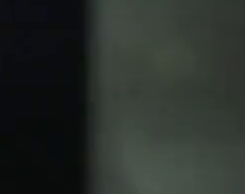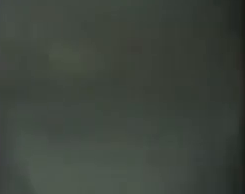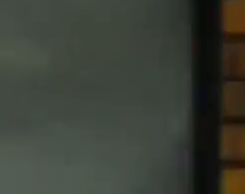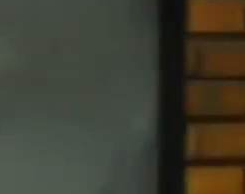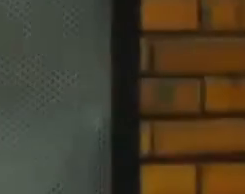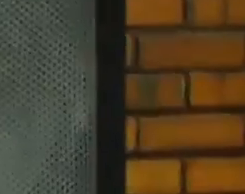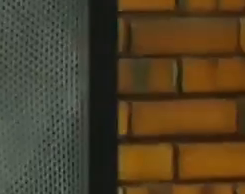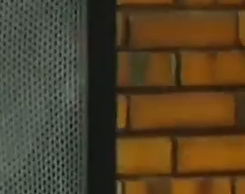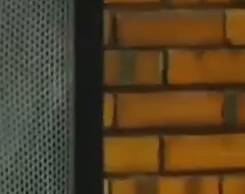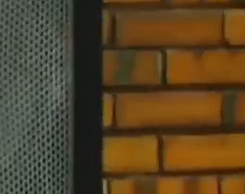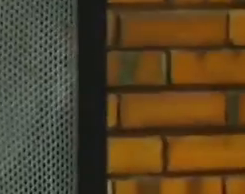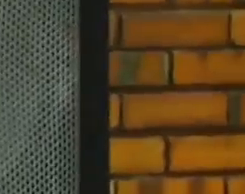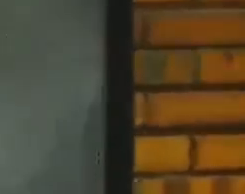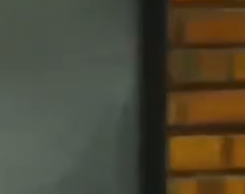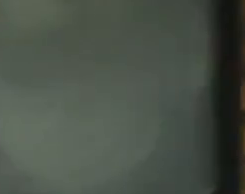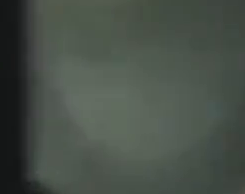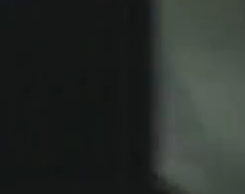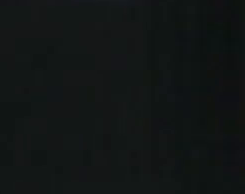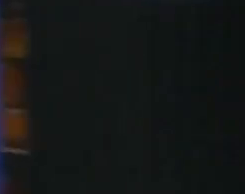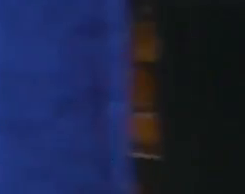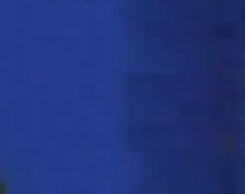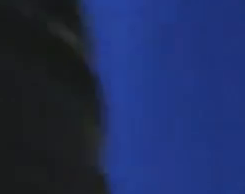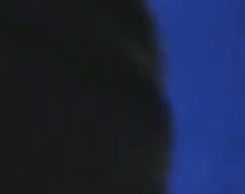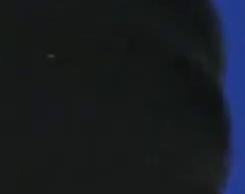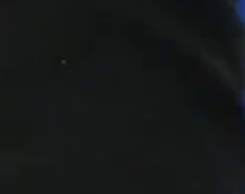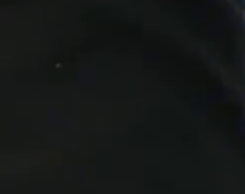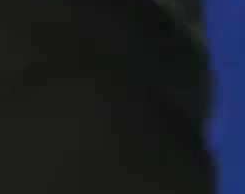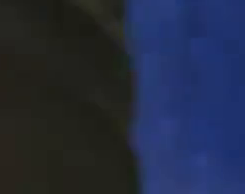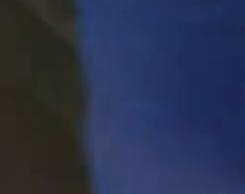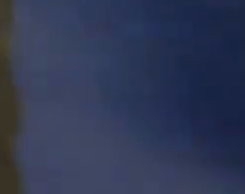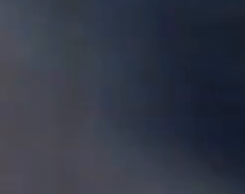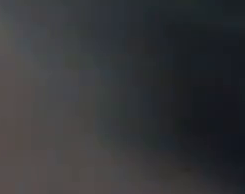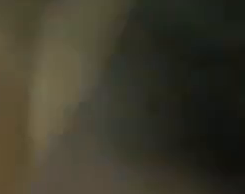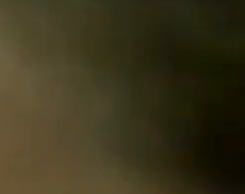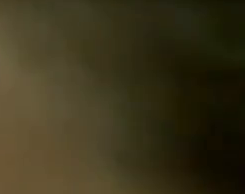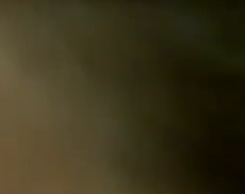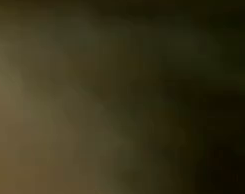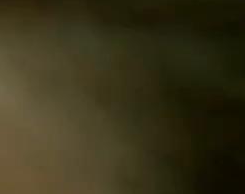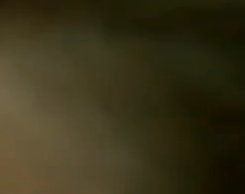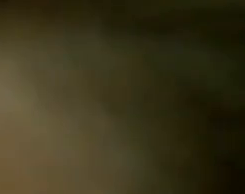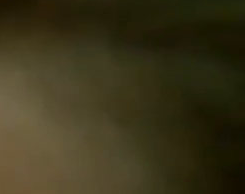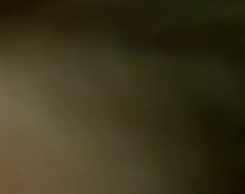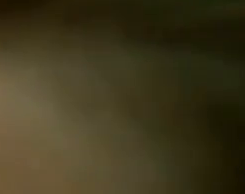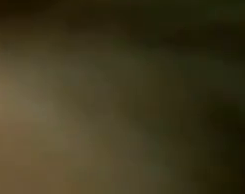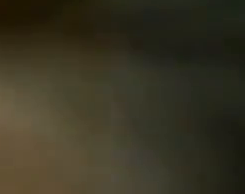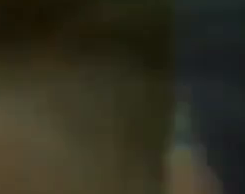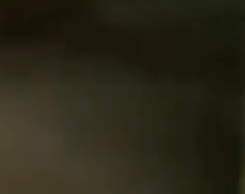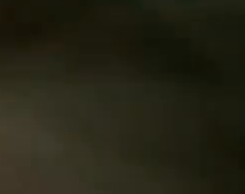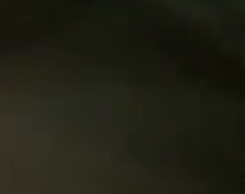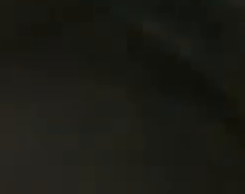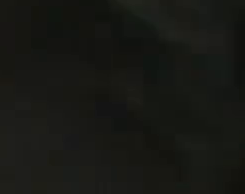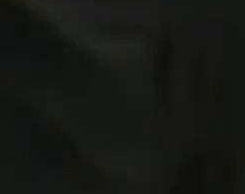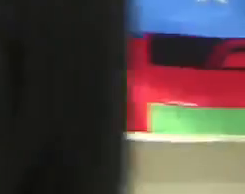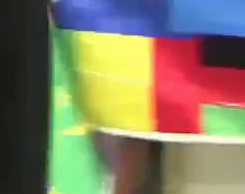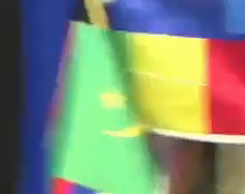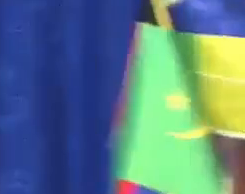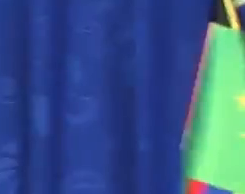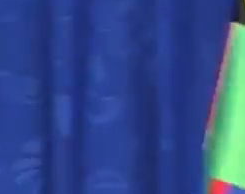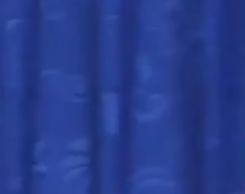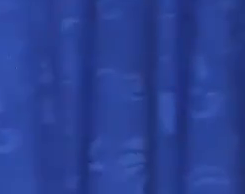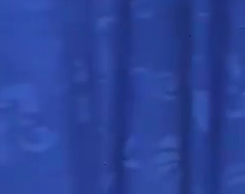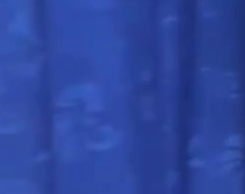a testimoniar de cosas grandes. Gracias, Jesús, por esta palabra que nos infunde aliento,